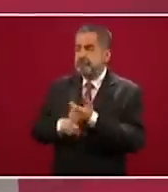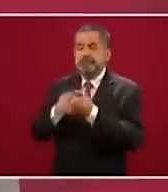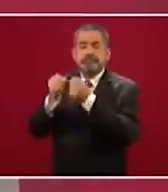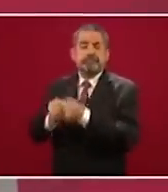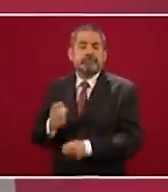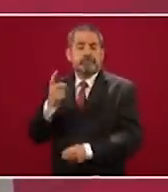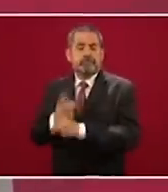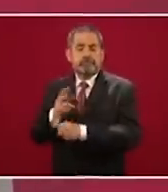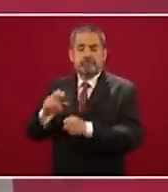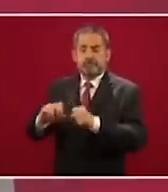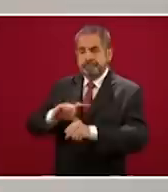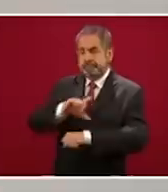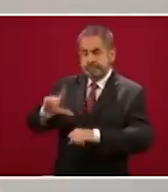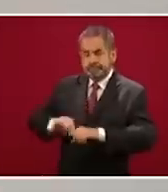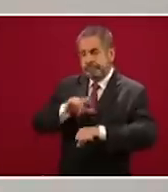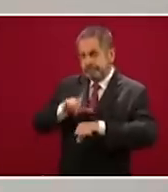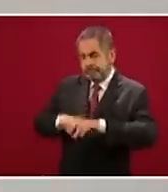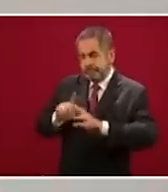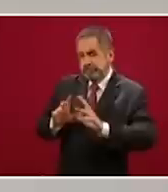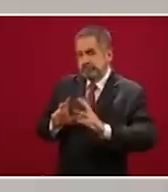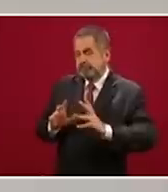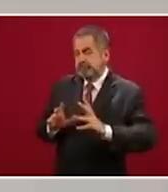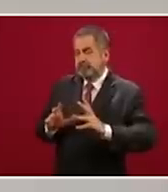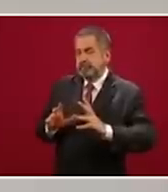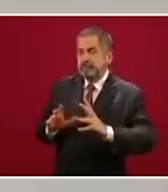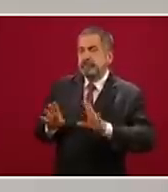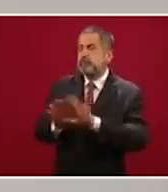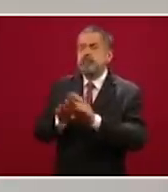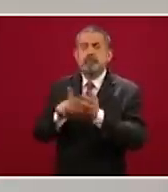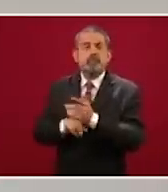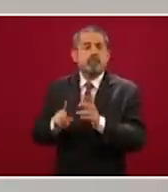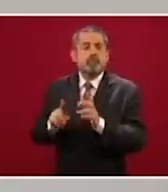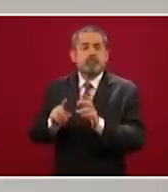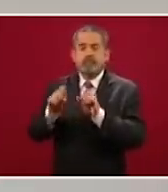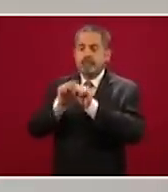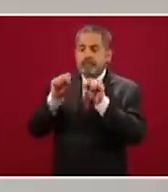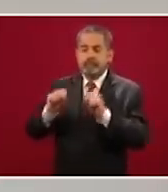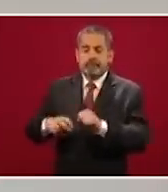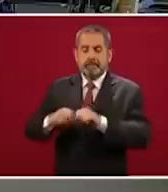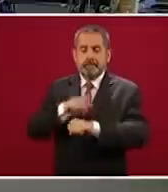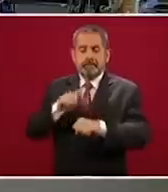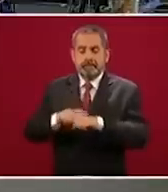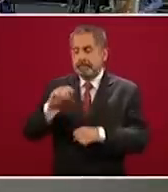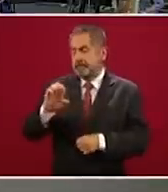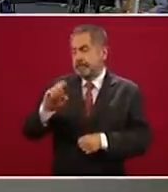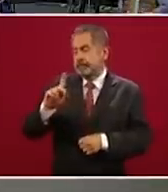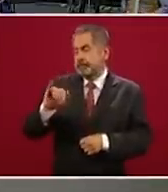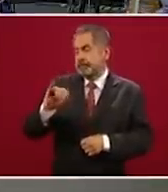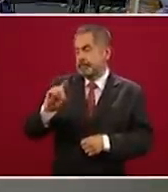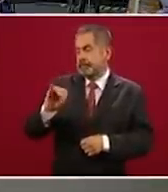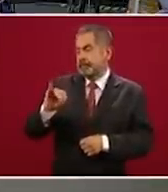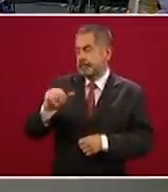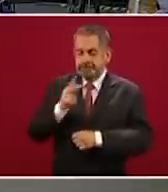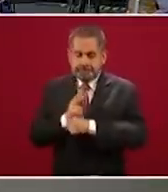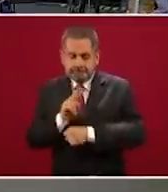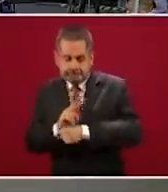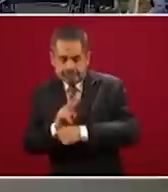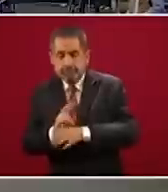nacional a ciertas entidades claves como el Sistema Nacional de Vigilancia Epidemiológica. Asimismo,